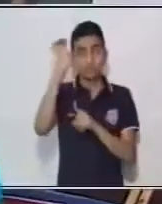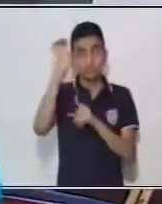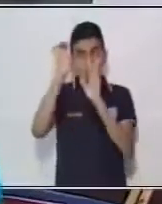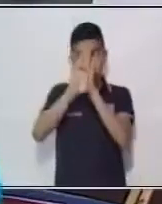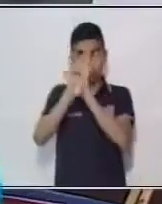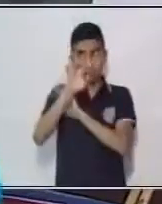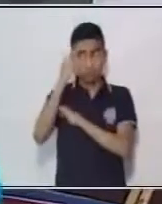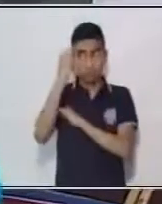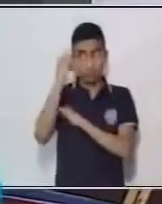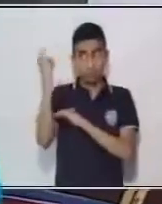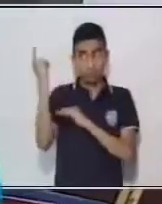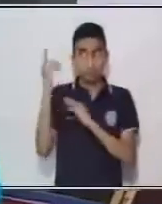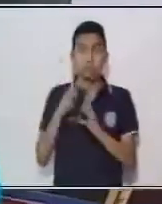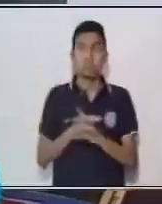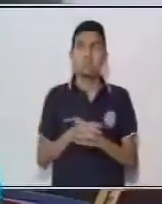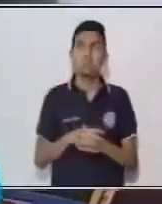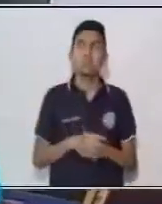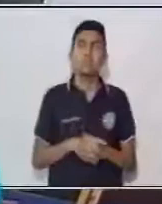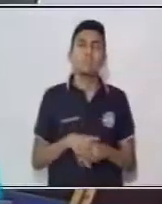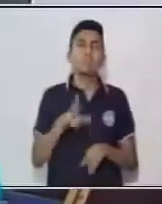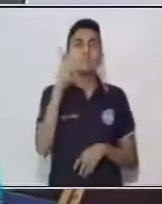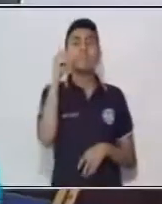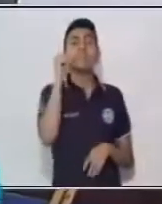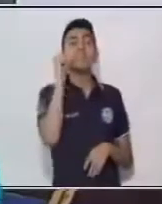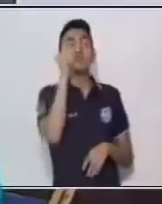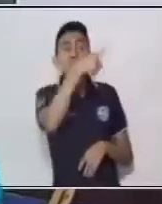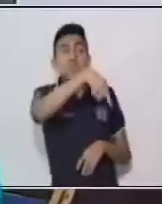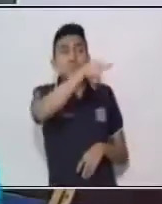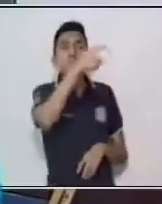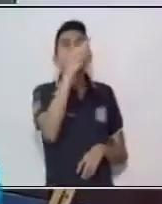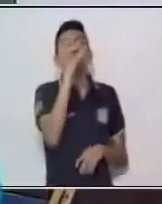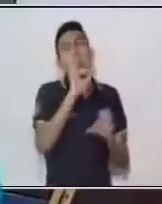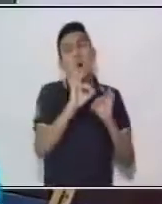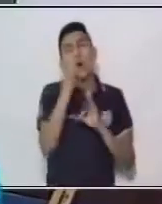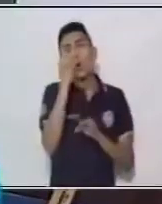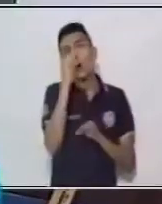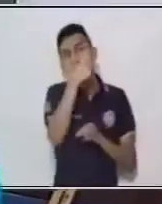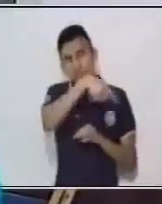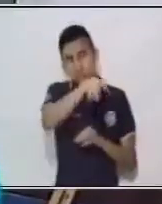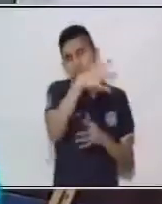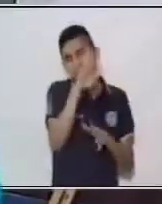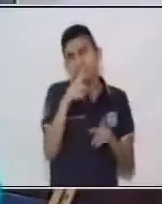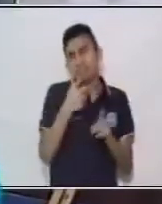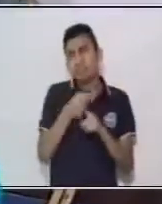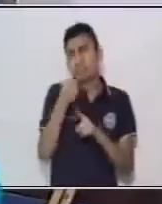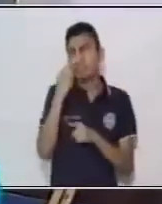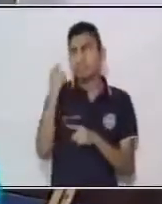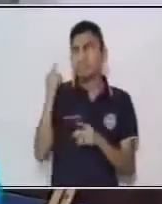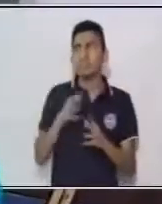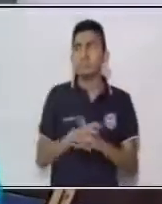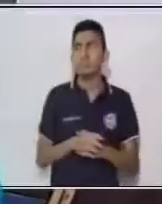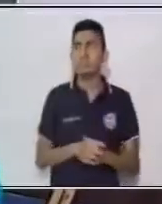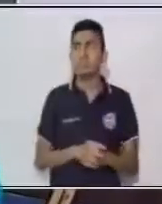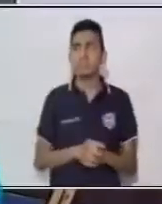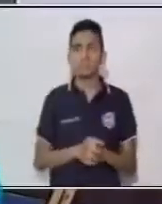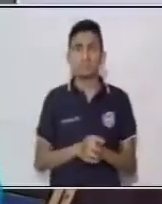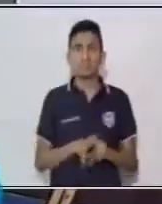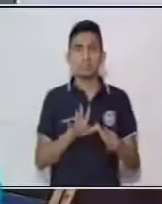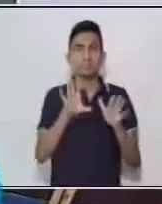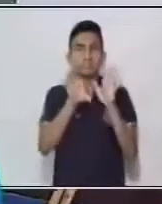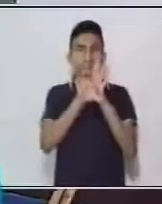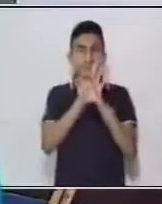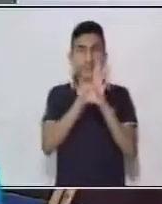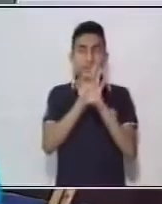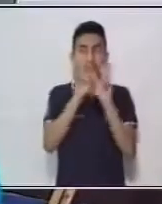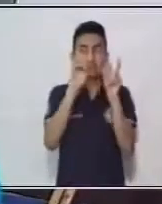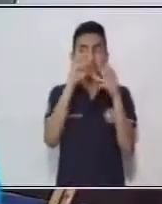se refiere a personas ajenas, ellos o ellas. Entonces cambiemos acá nuestro relato. Digamos